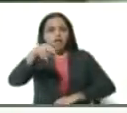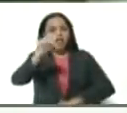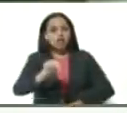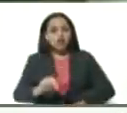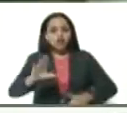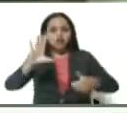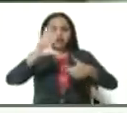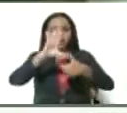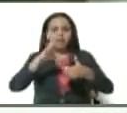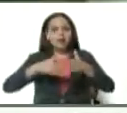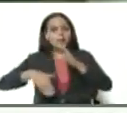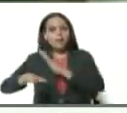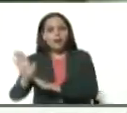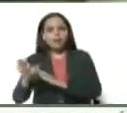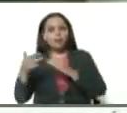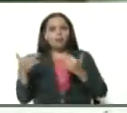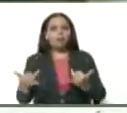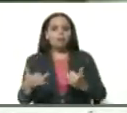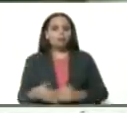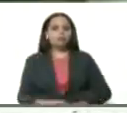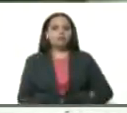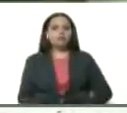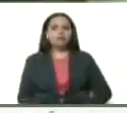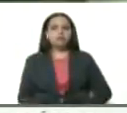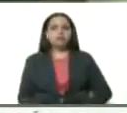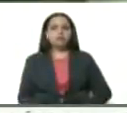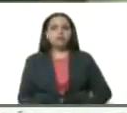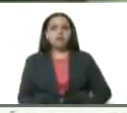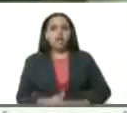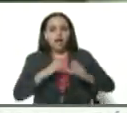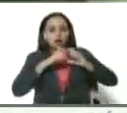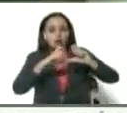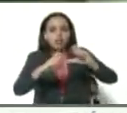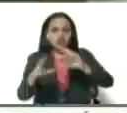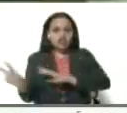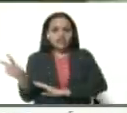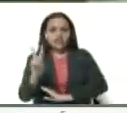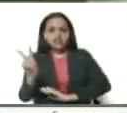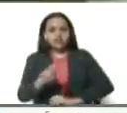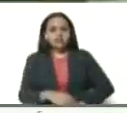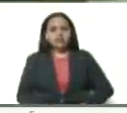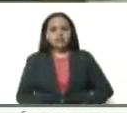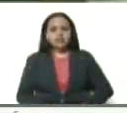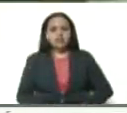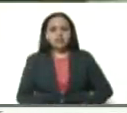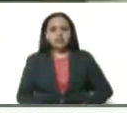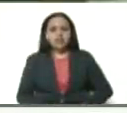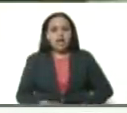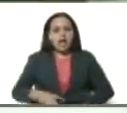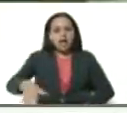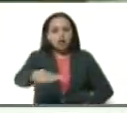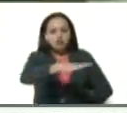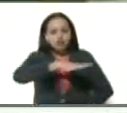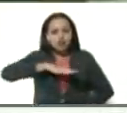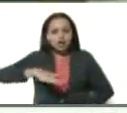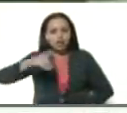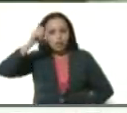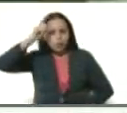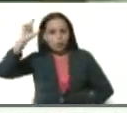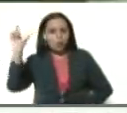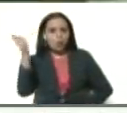Sudamérica, vámonos directo al corazón de Venezuela, a los llanos